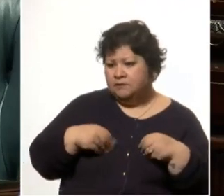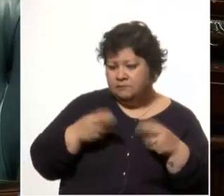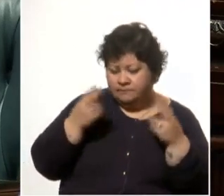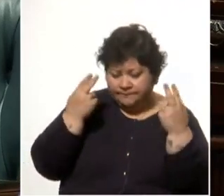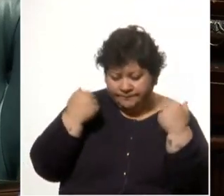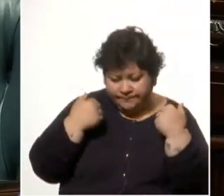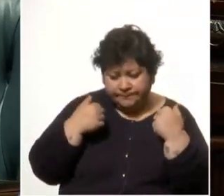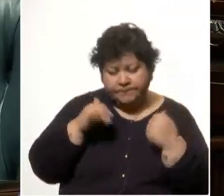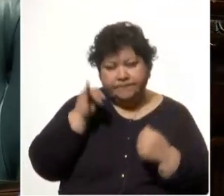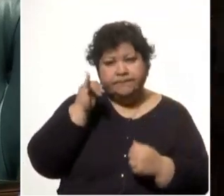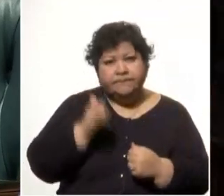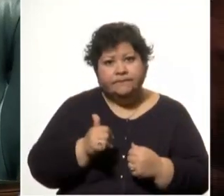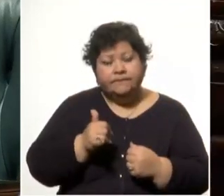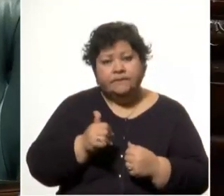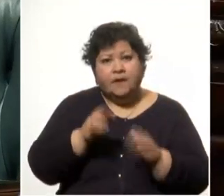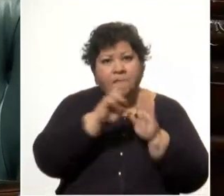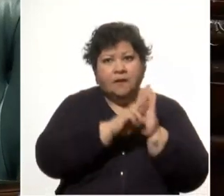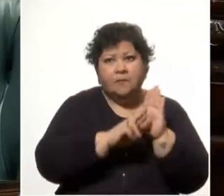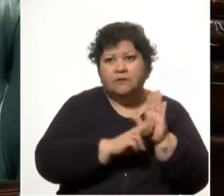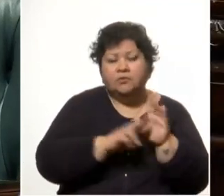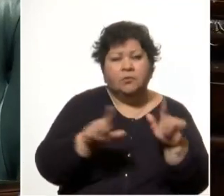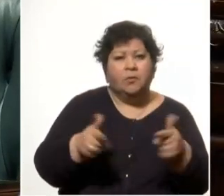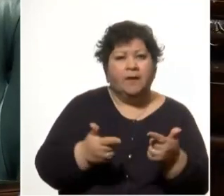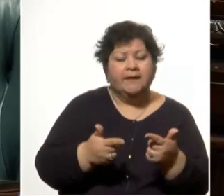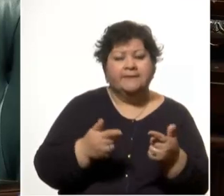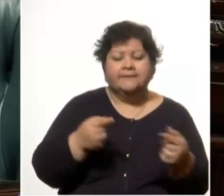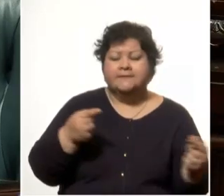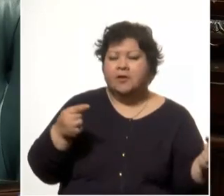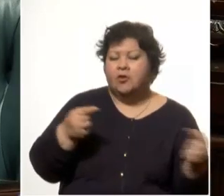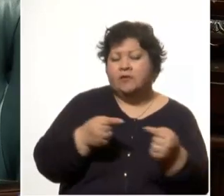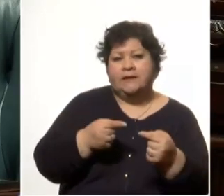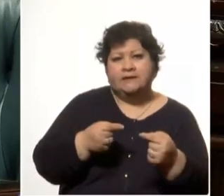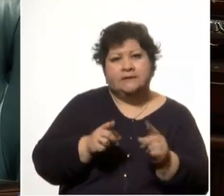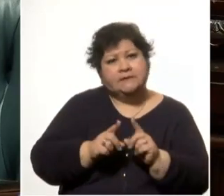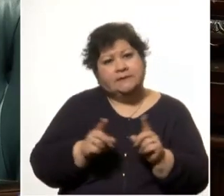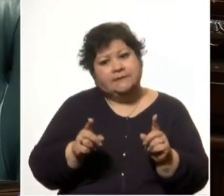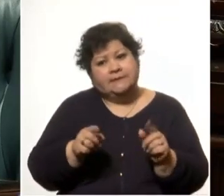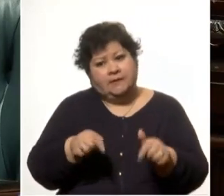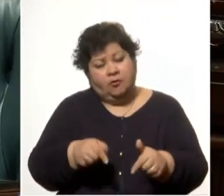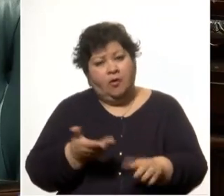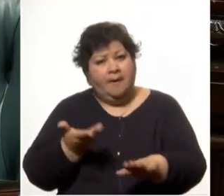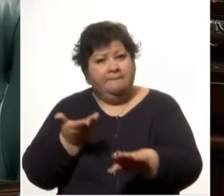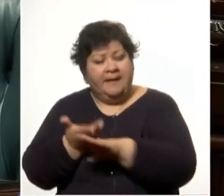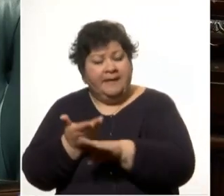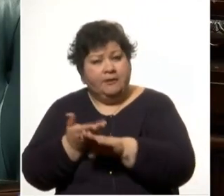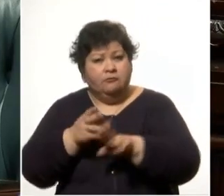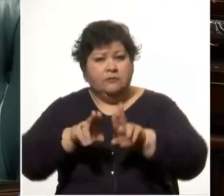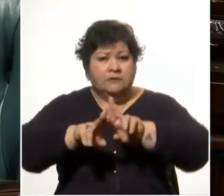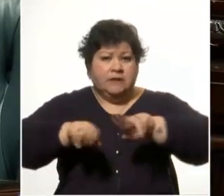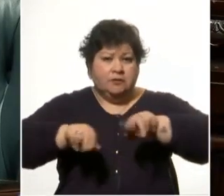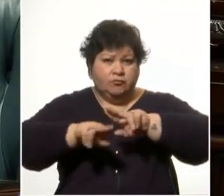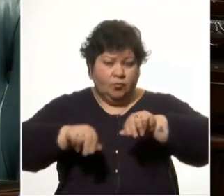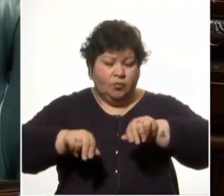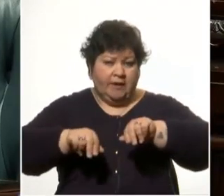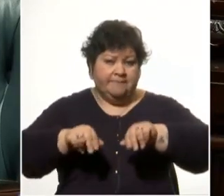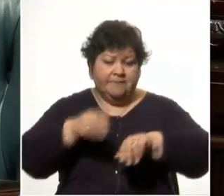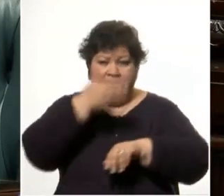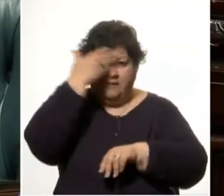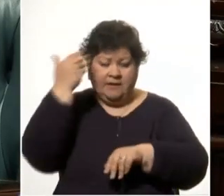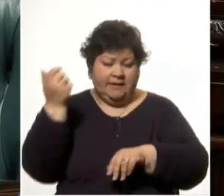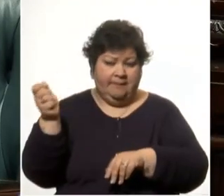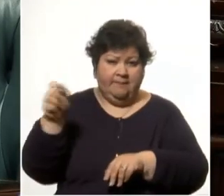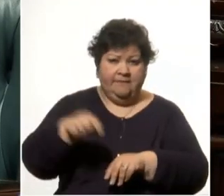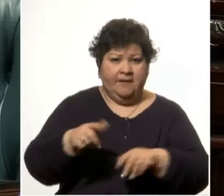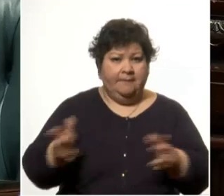monopolio privado sin regulación y se contradicen si no acompañan el pedido de censura que el Frente Amplio vino